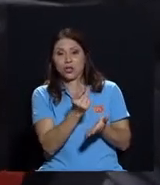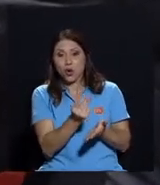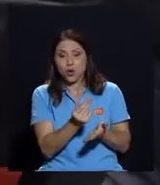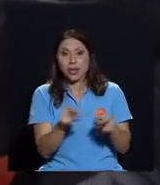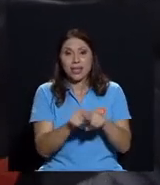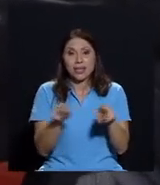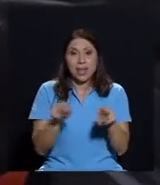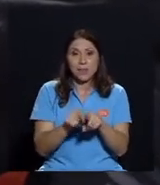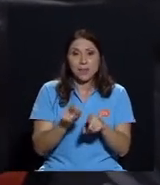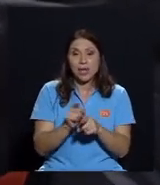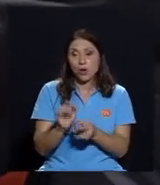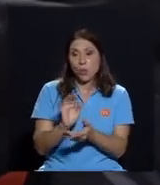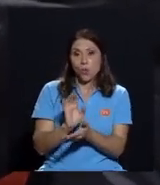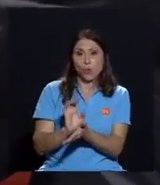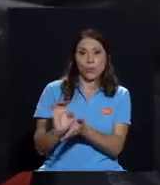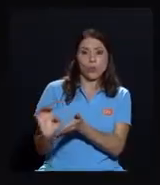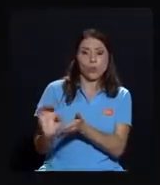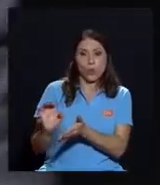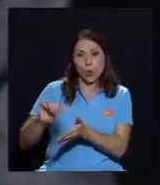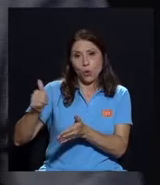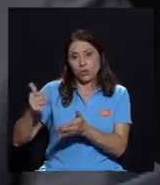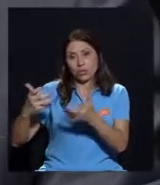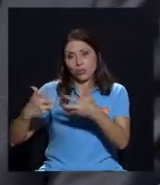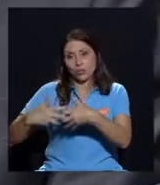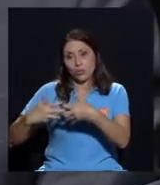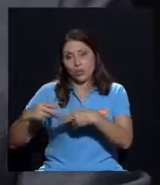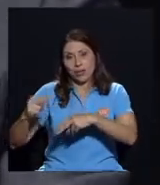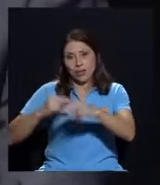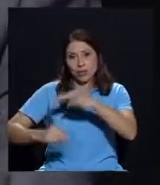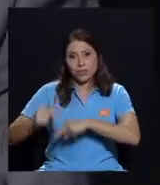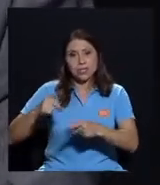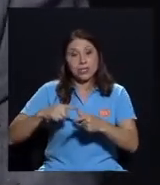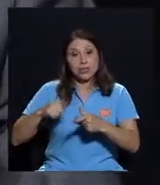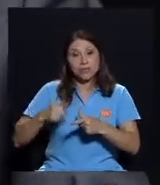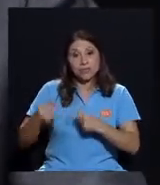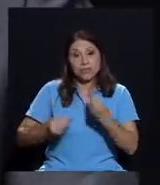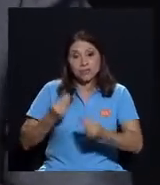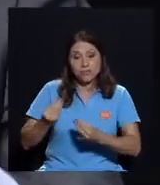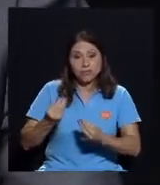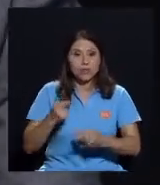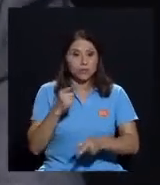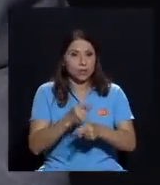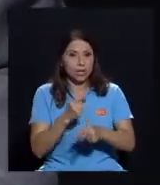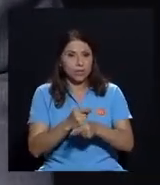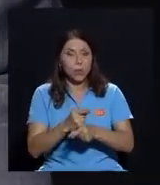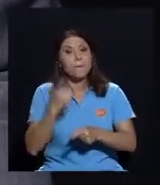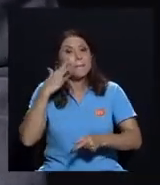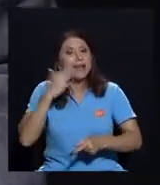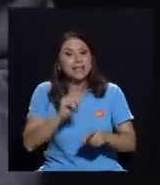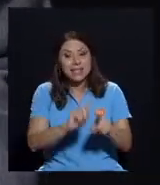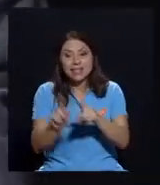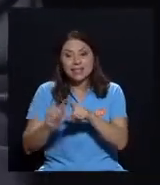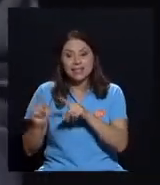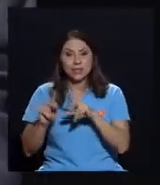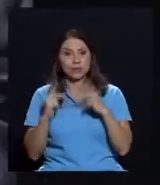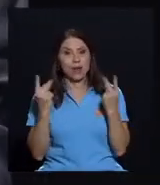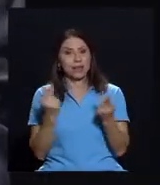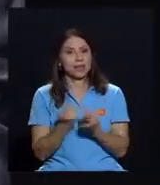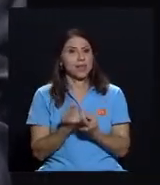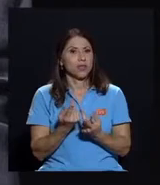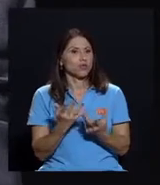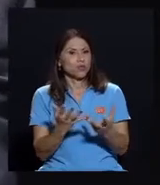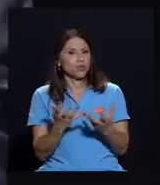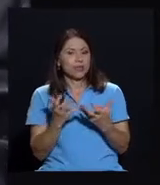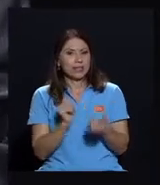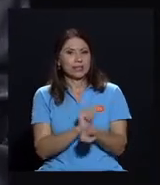y benéfico sobre el impuesto y renta es correcto eso lo sabemos en general parece ver entre los distintos partidos anuencia a hacer el